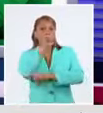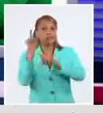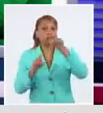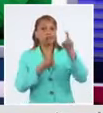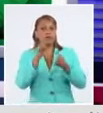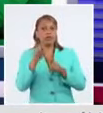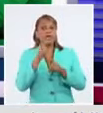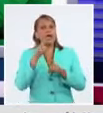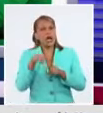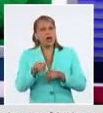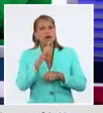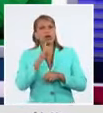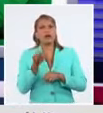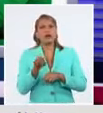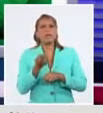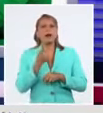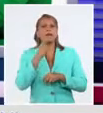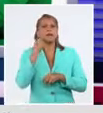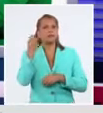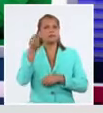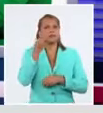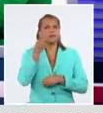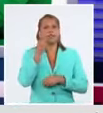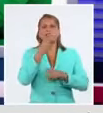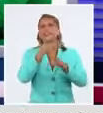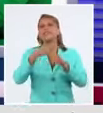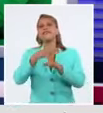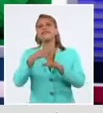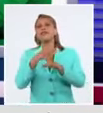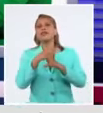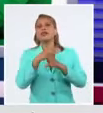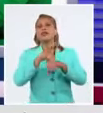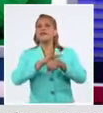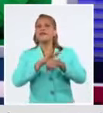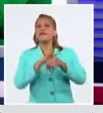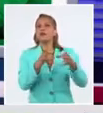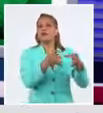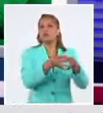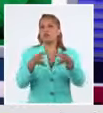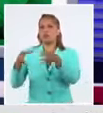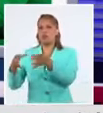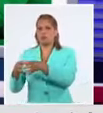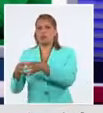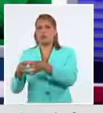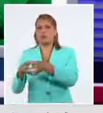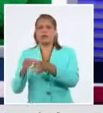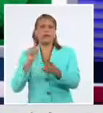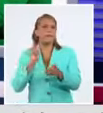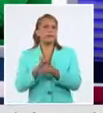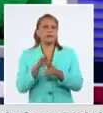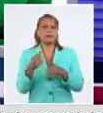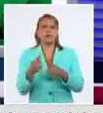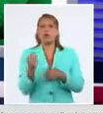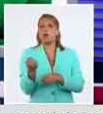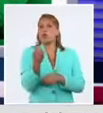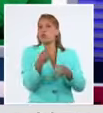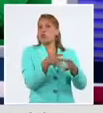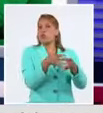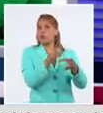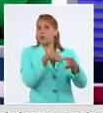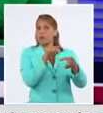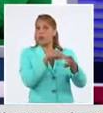dividir los enfermos en grupos. Vamos a partir de que tenemos un primer grupo de personas